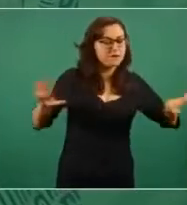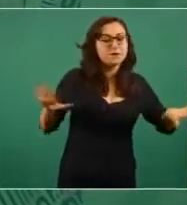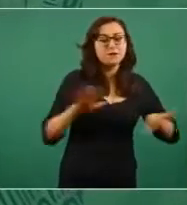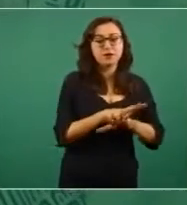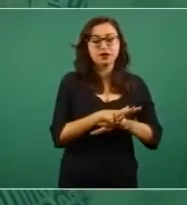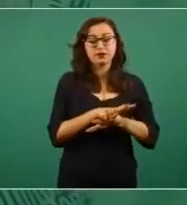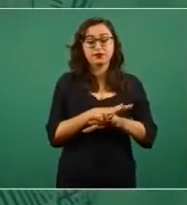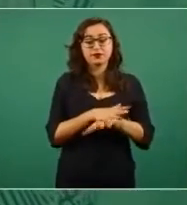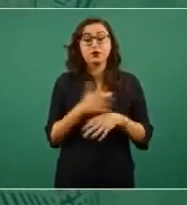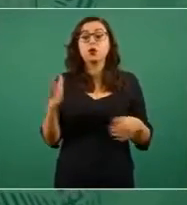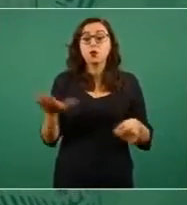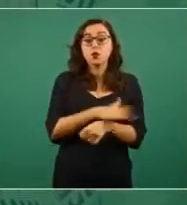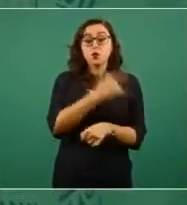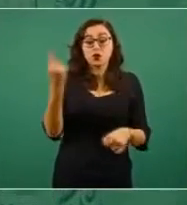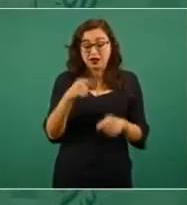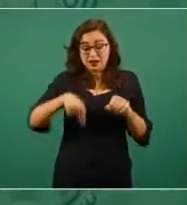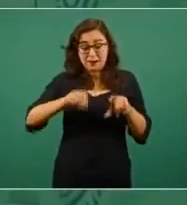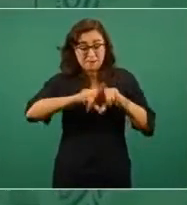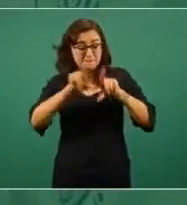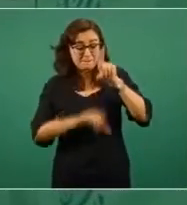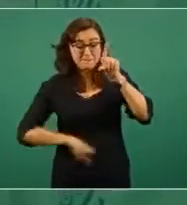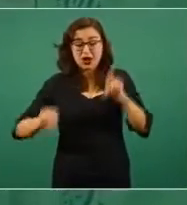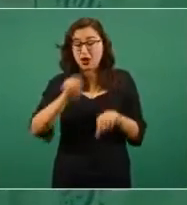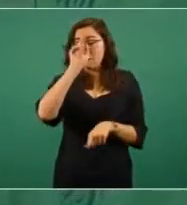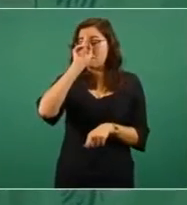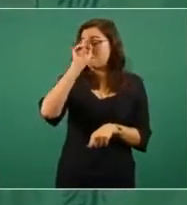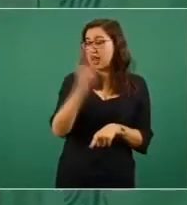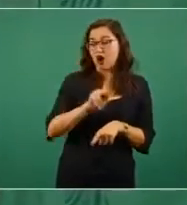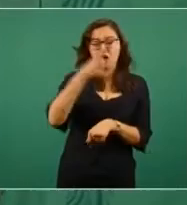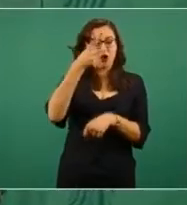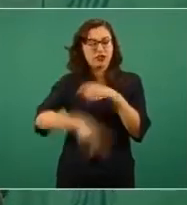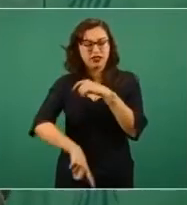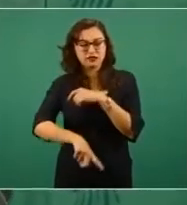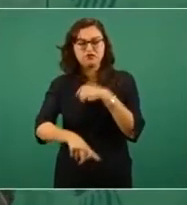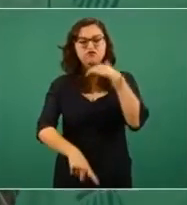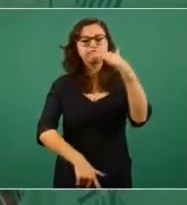lo que más ha dañado a México es la corrupción.